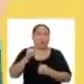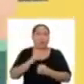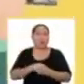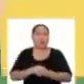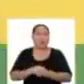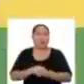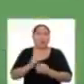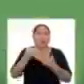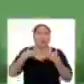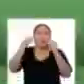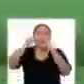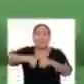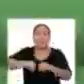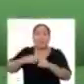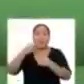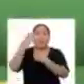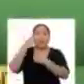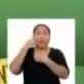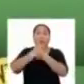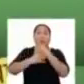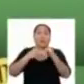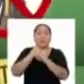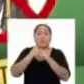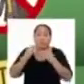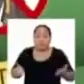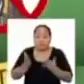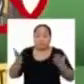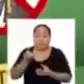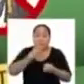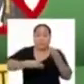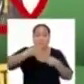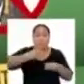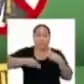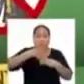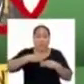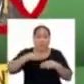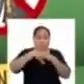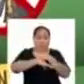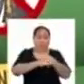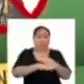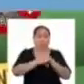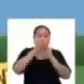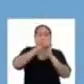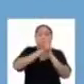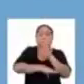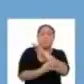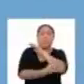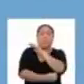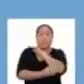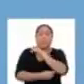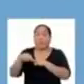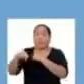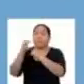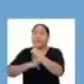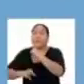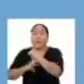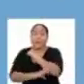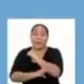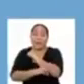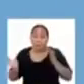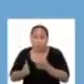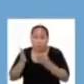economía internacional, los que estimulan el mercado interno mediante la reducción de la pobreza, los países que promueven